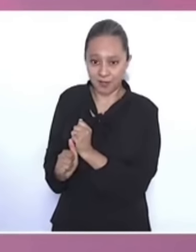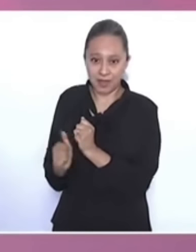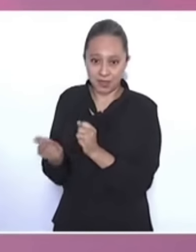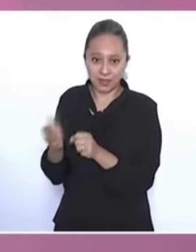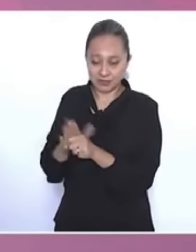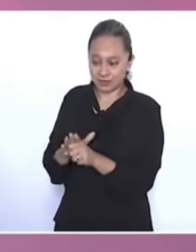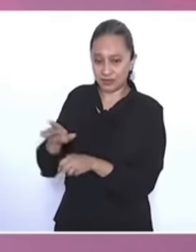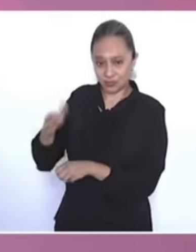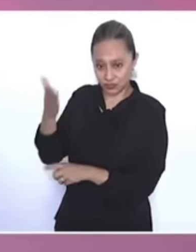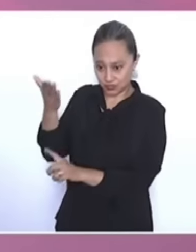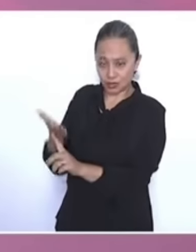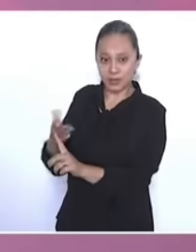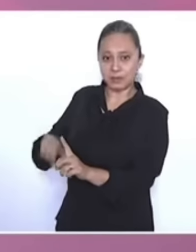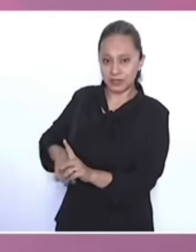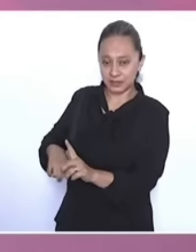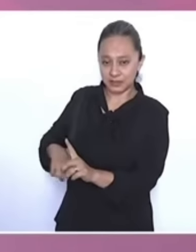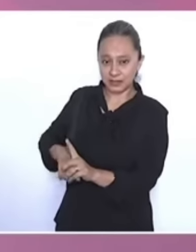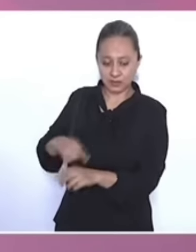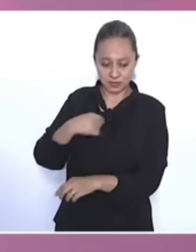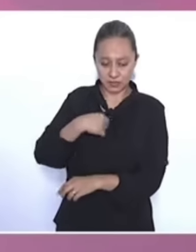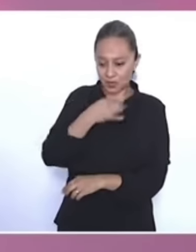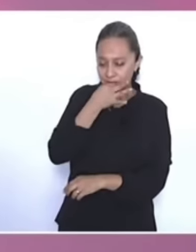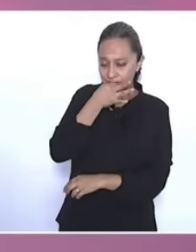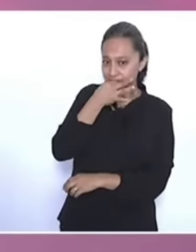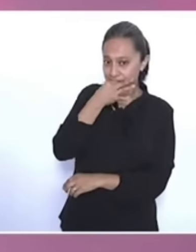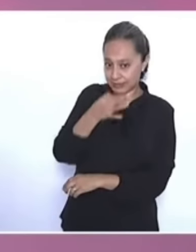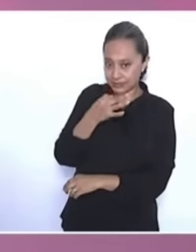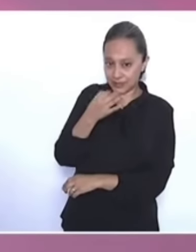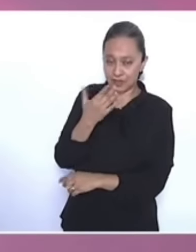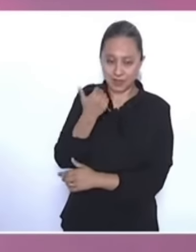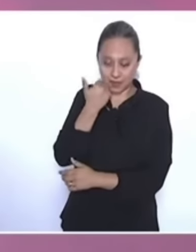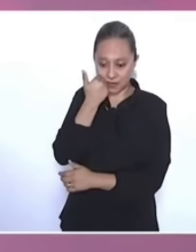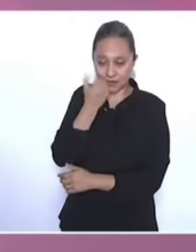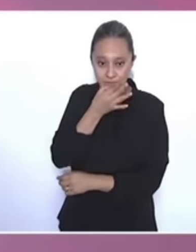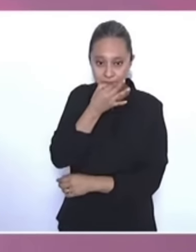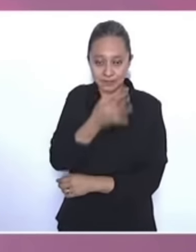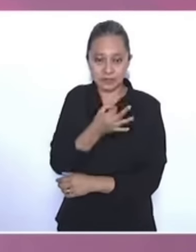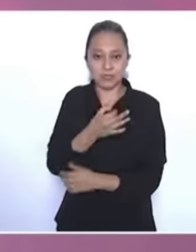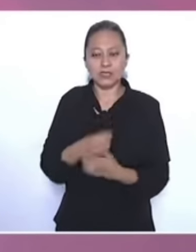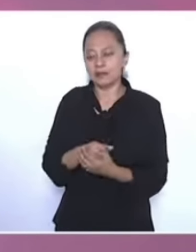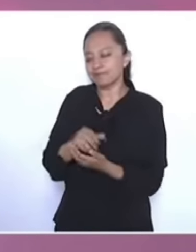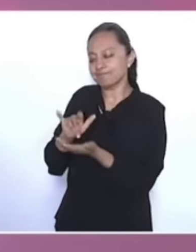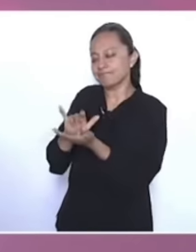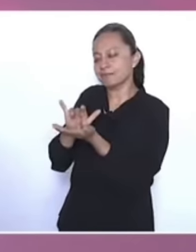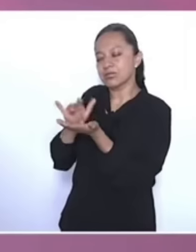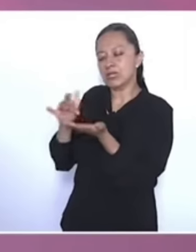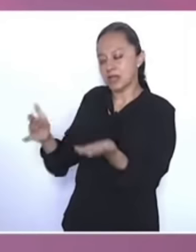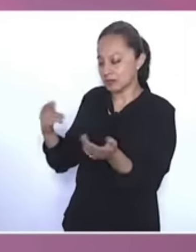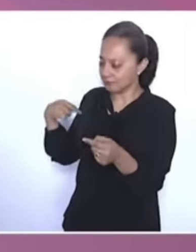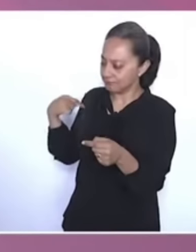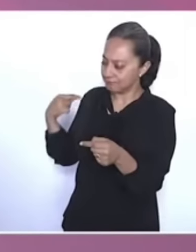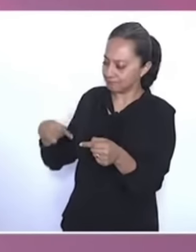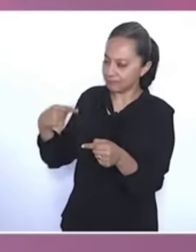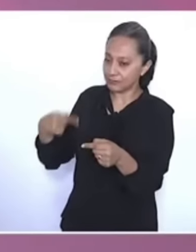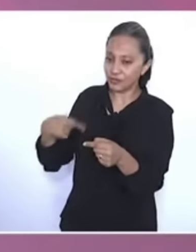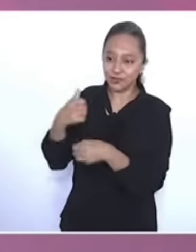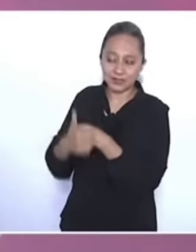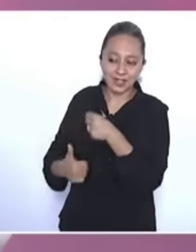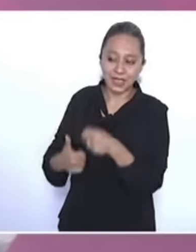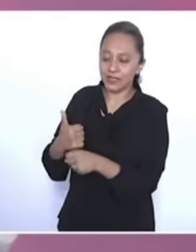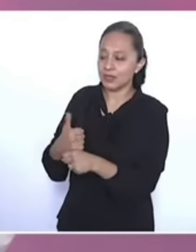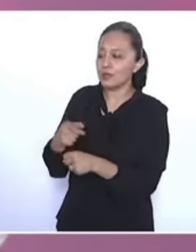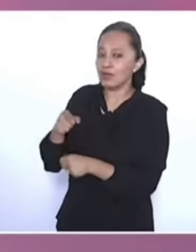no quiero dejar pasar la oportunidad para agradecerle estos años que ha sido guía usted de